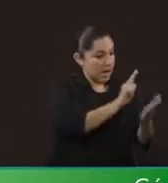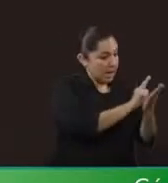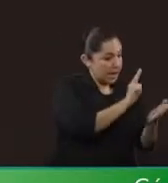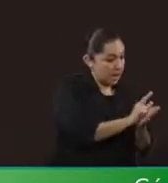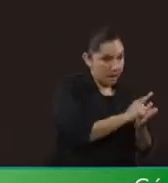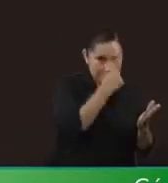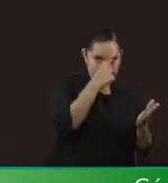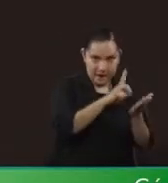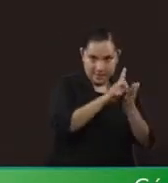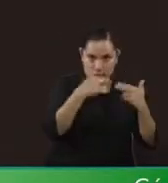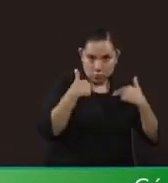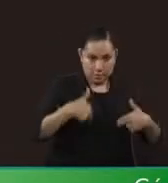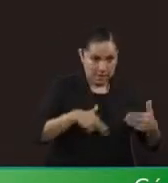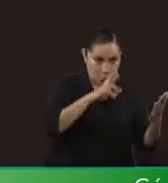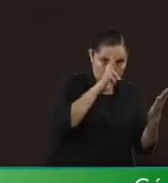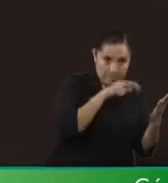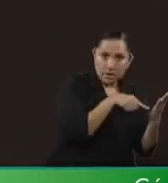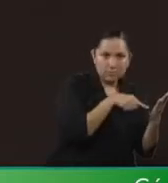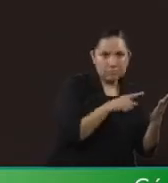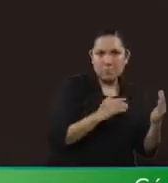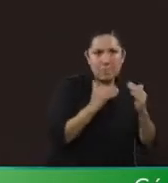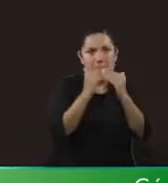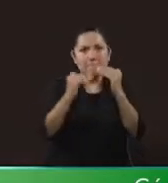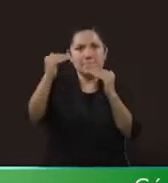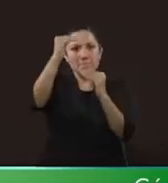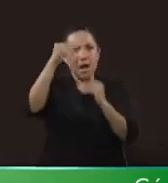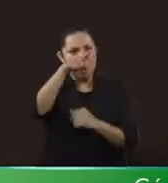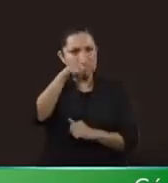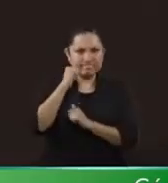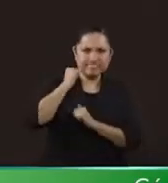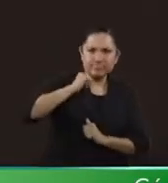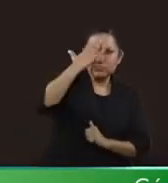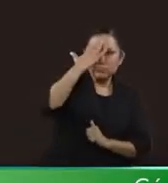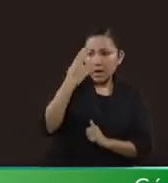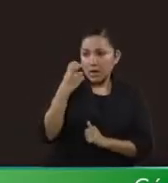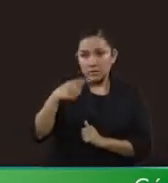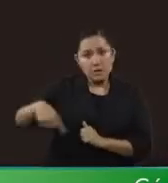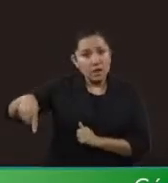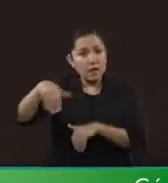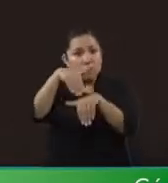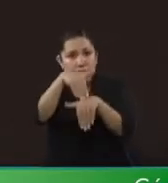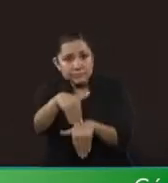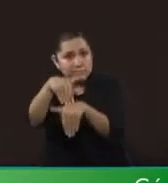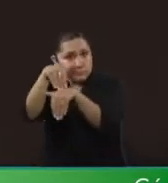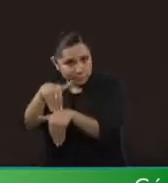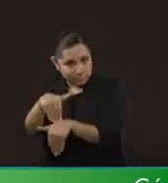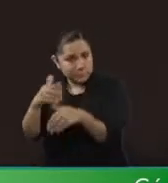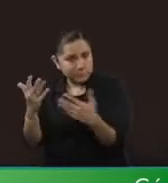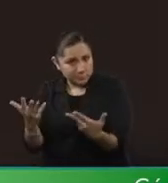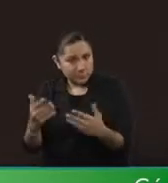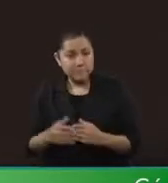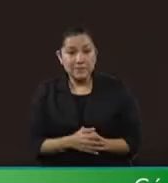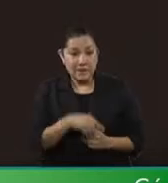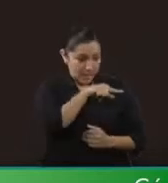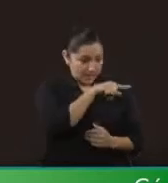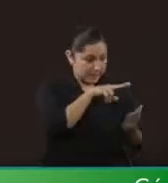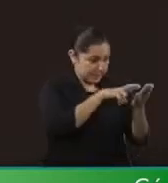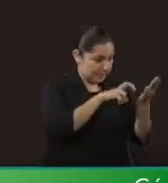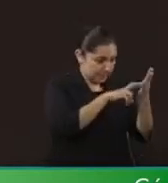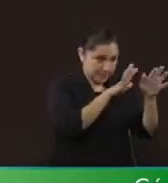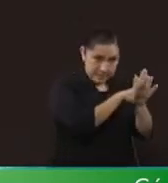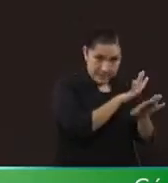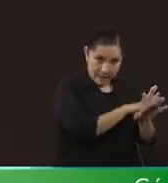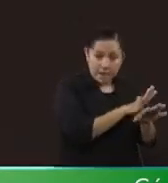derechos humanos. Con la reforma que se propone, se le da al Ejército facultades legales permanentes para